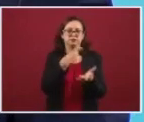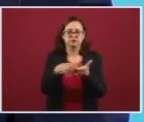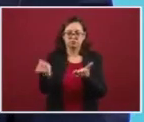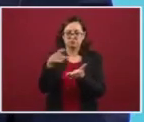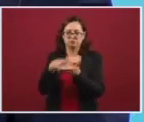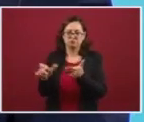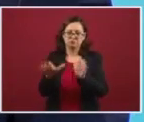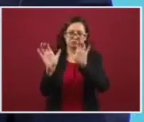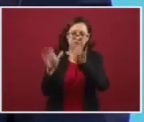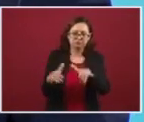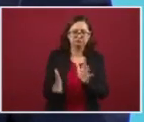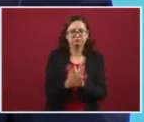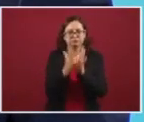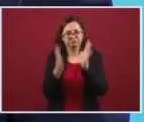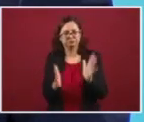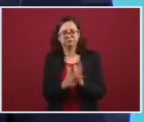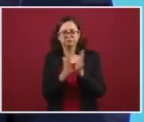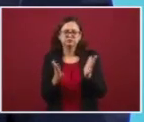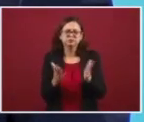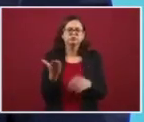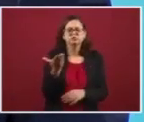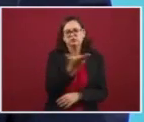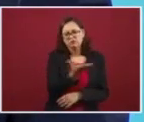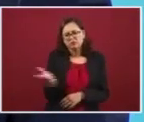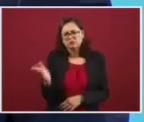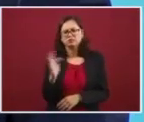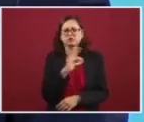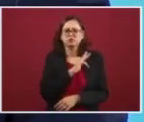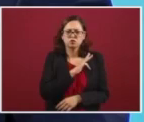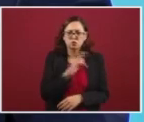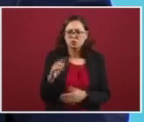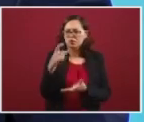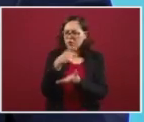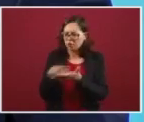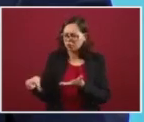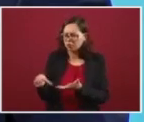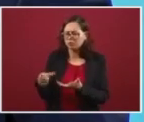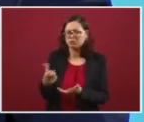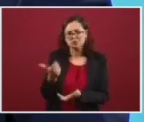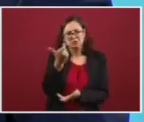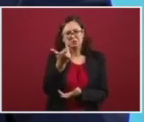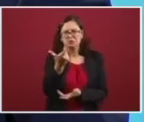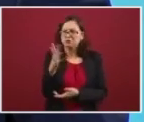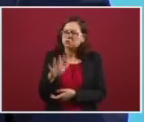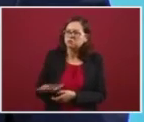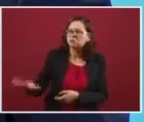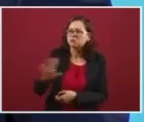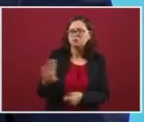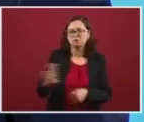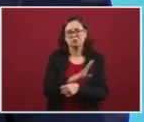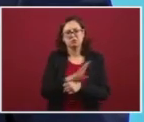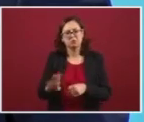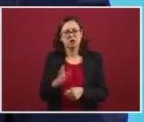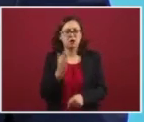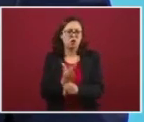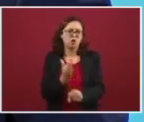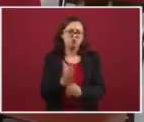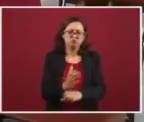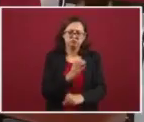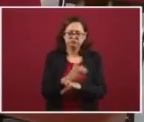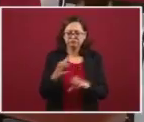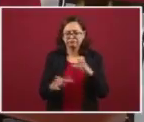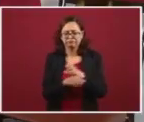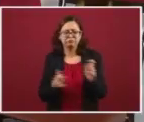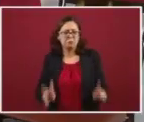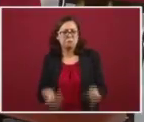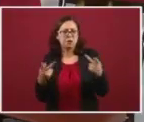Como el señor presidente lo ha dicho, pueden comprar un bien para hacer el bien. Estas son subastas con sentido social, son subastas para